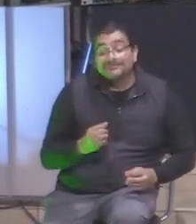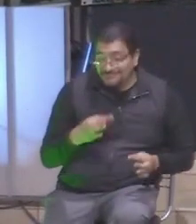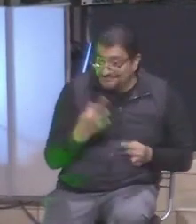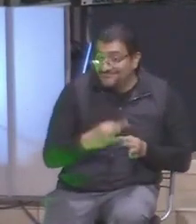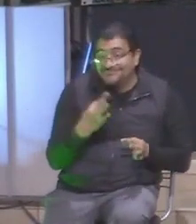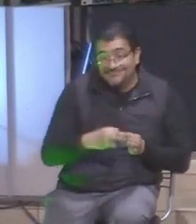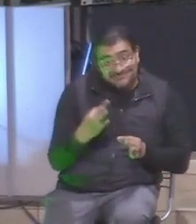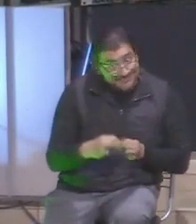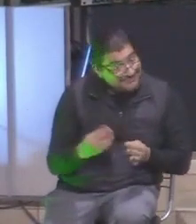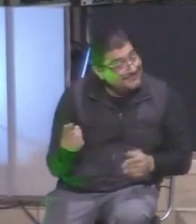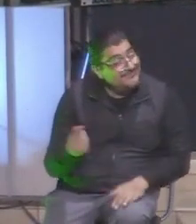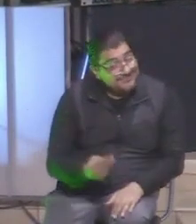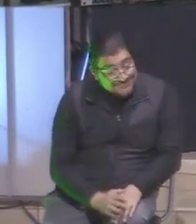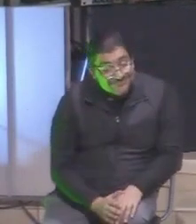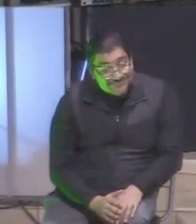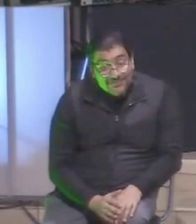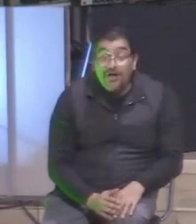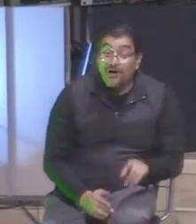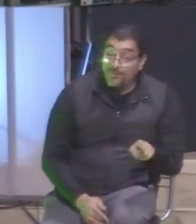disciplina